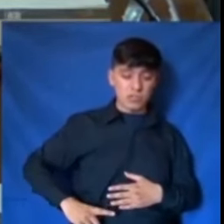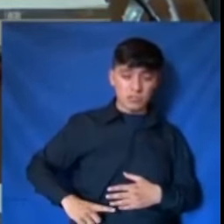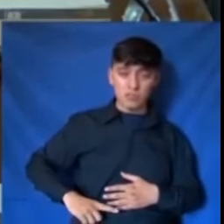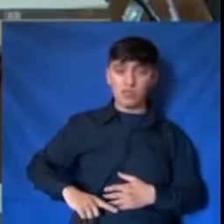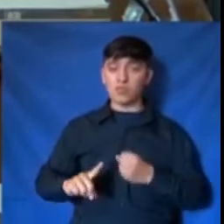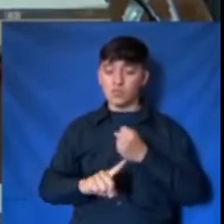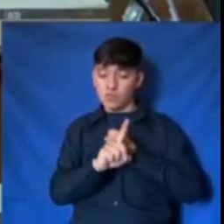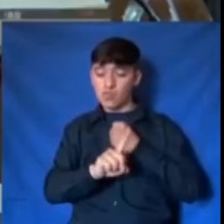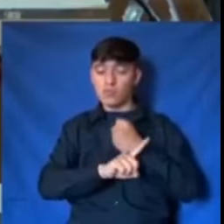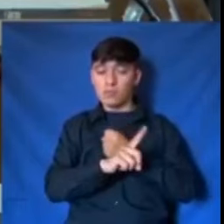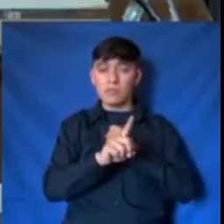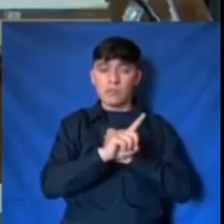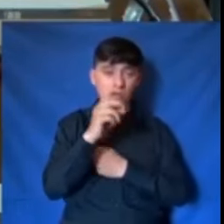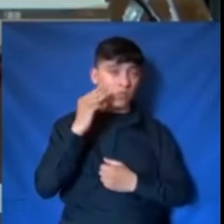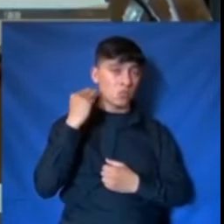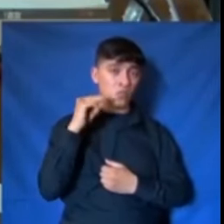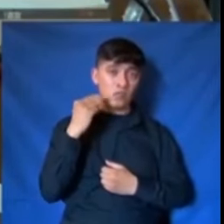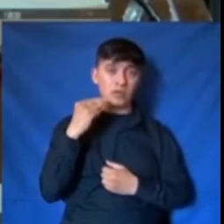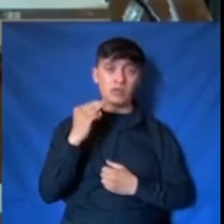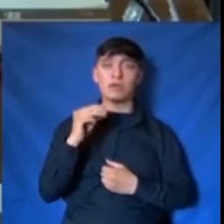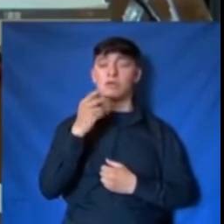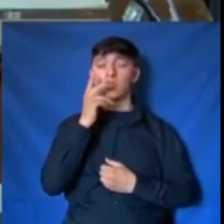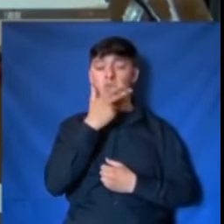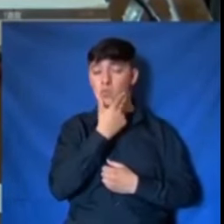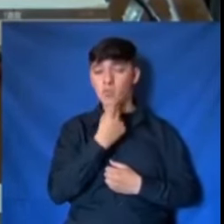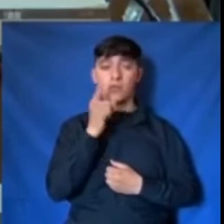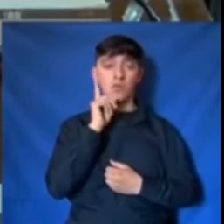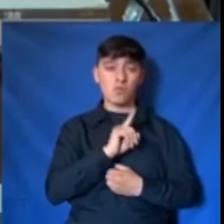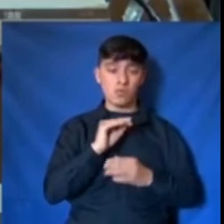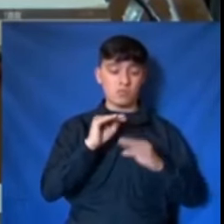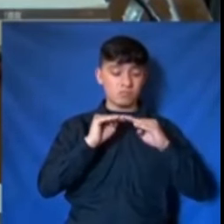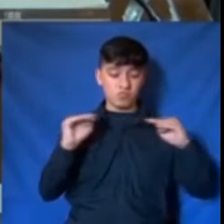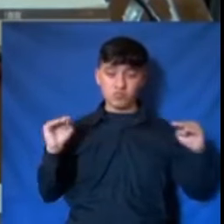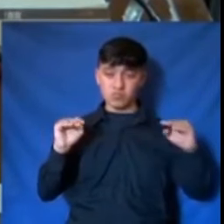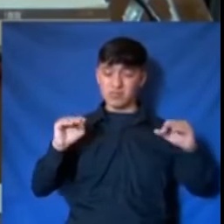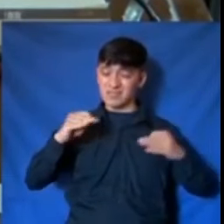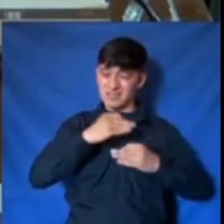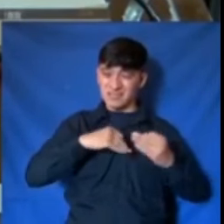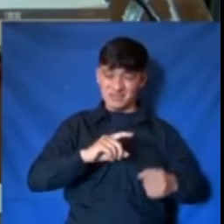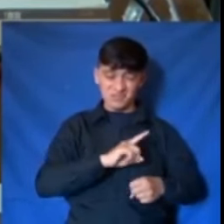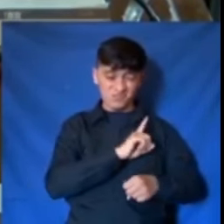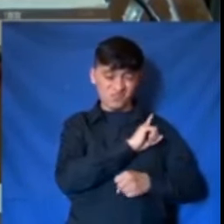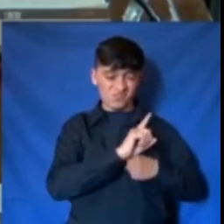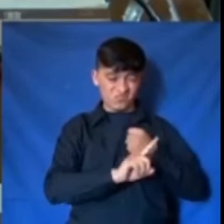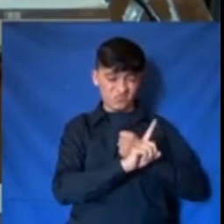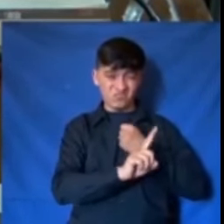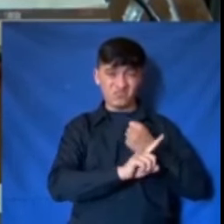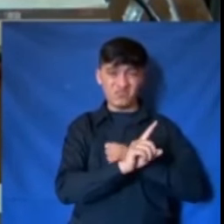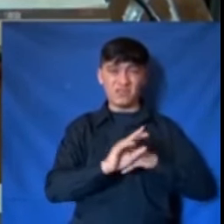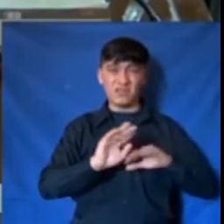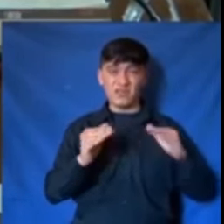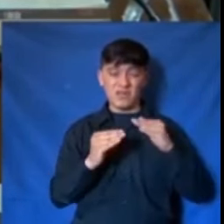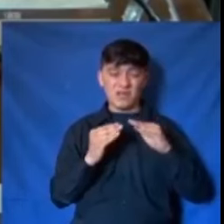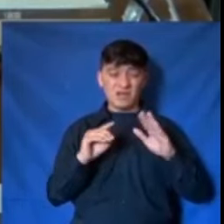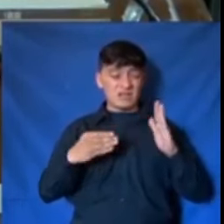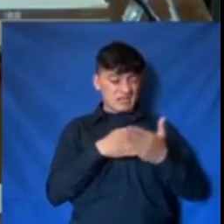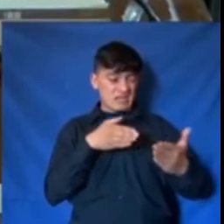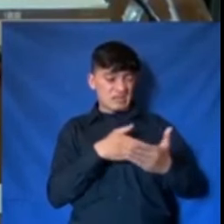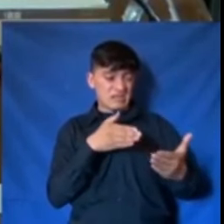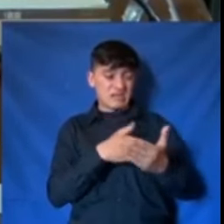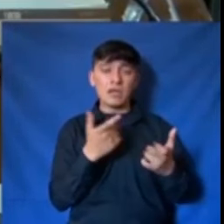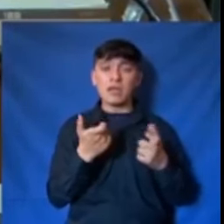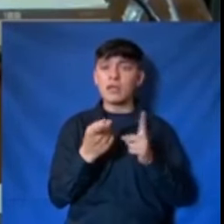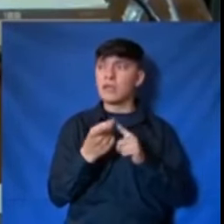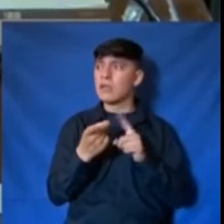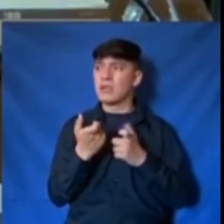los morelianos deben ser prioridad para todos los niveles de gobierno y no es válido ni legítimo el obstaculizar o restringir recursos